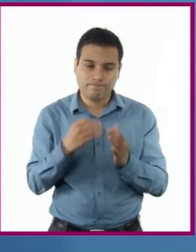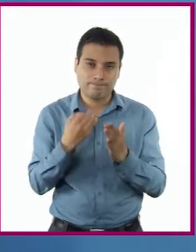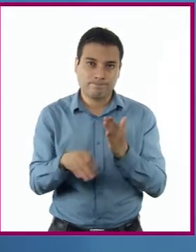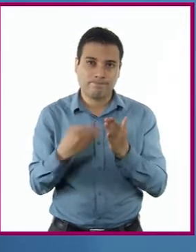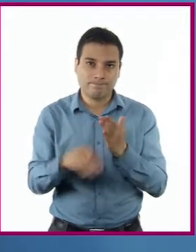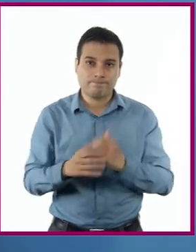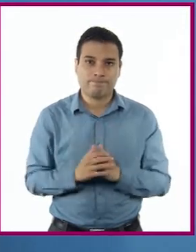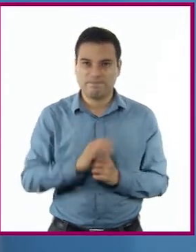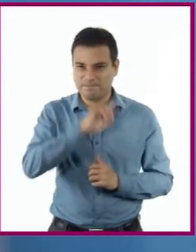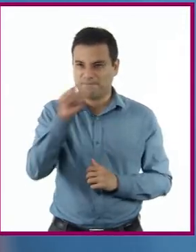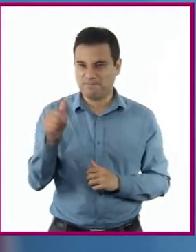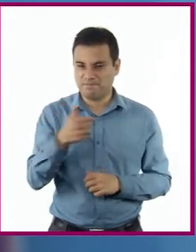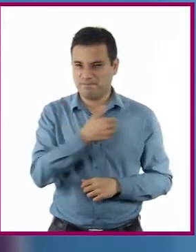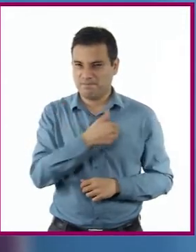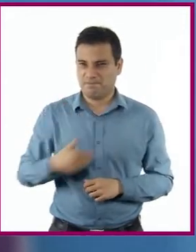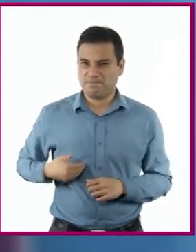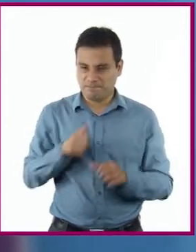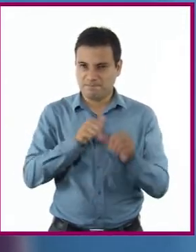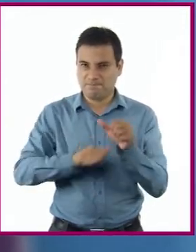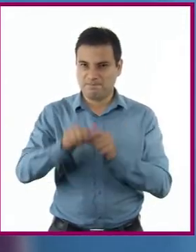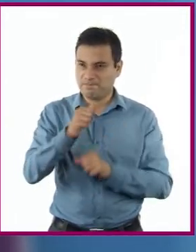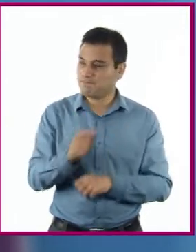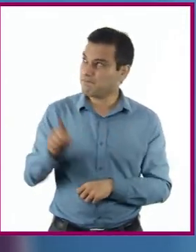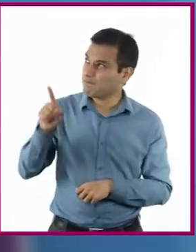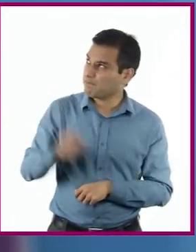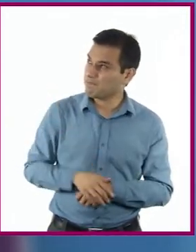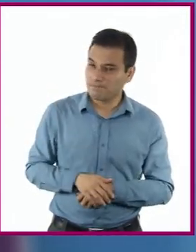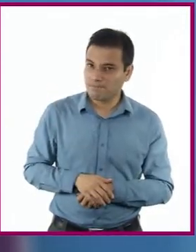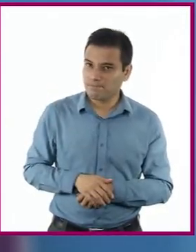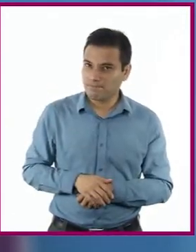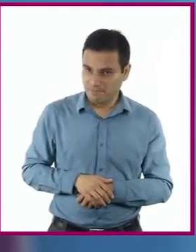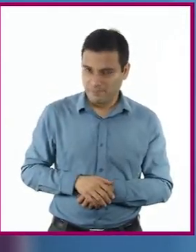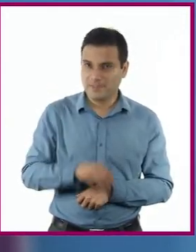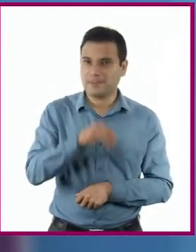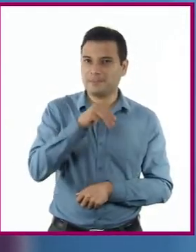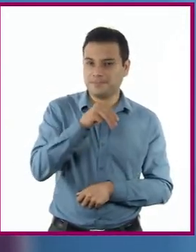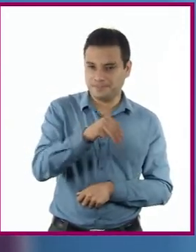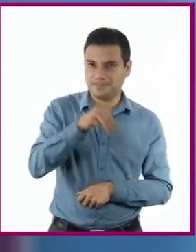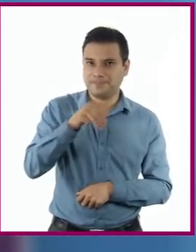El sucesor de López Portillo fue Miguel de la Madrid Hurtado,